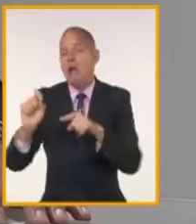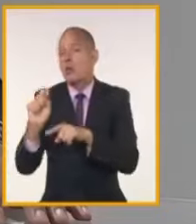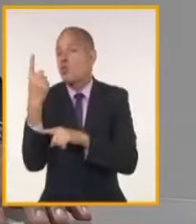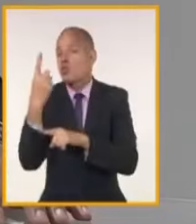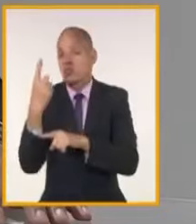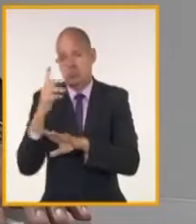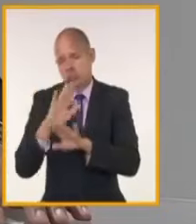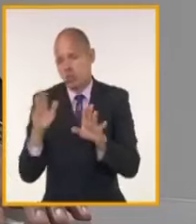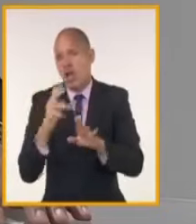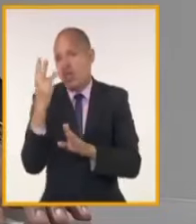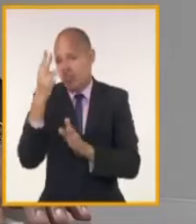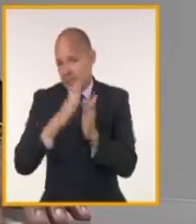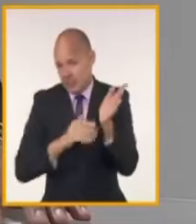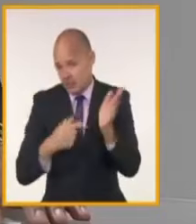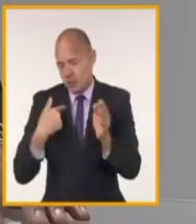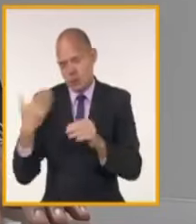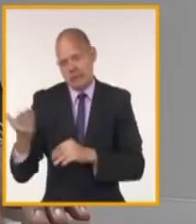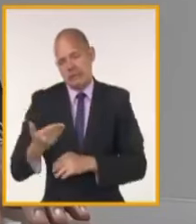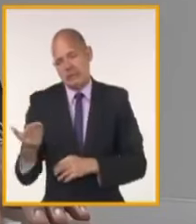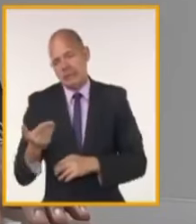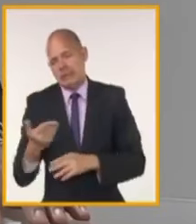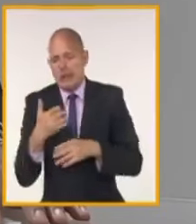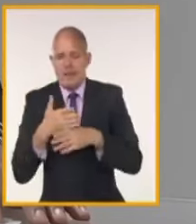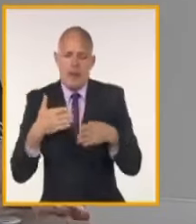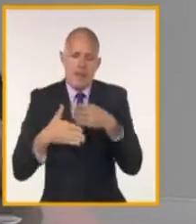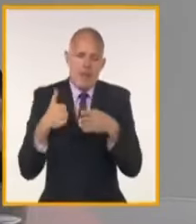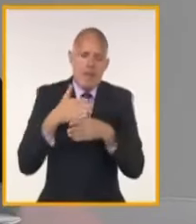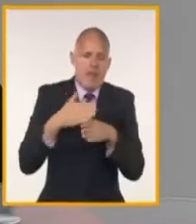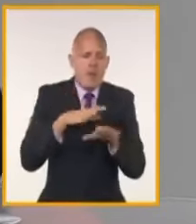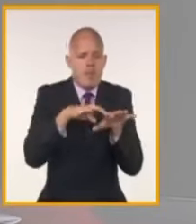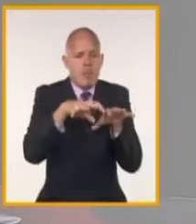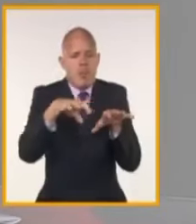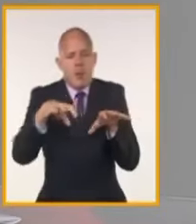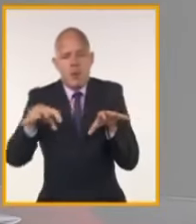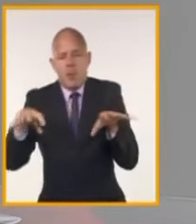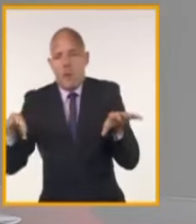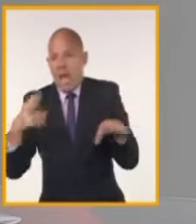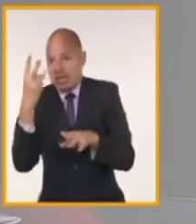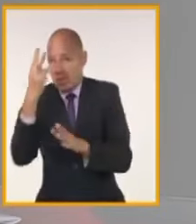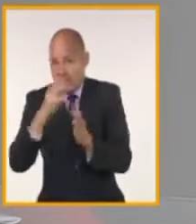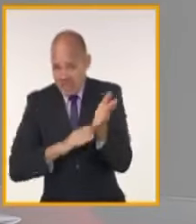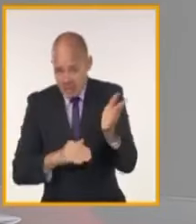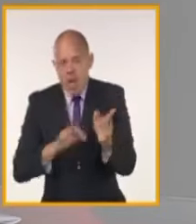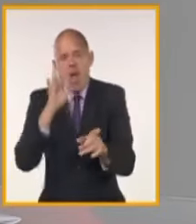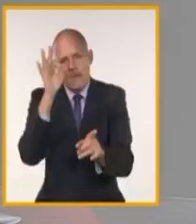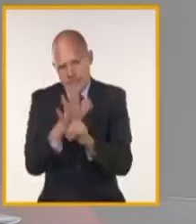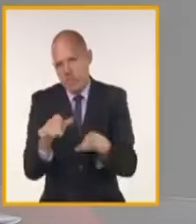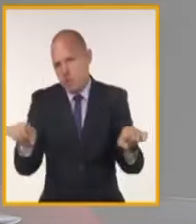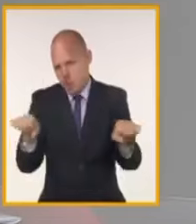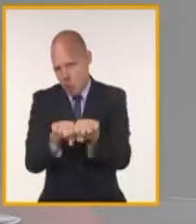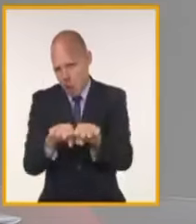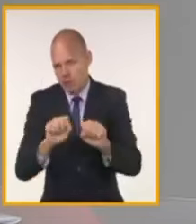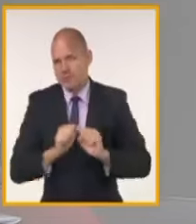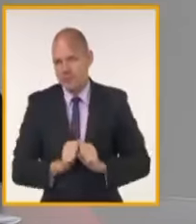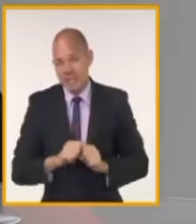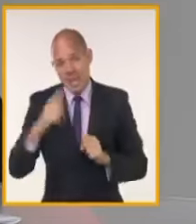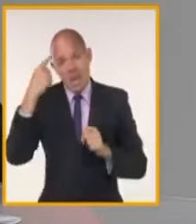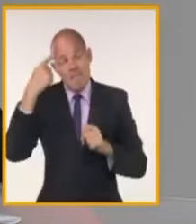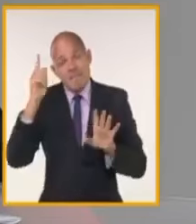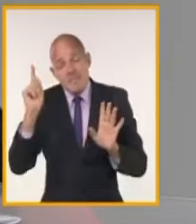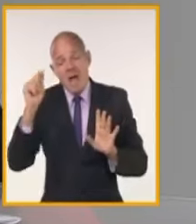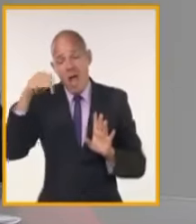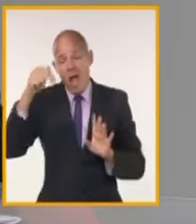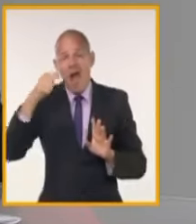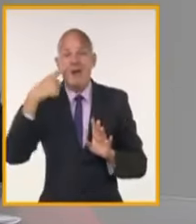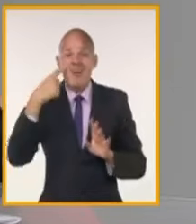meses nosotros estamos pretendiendo que estos grandes Park con esa esa esas medidas que se están tomando se